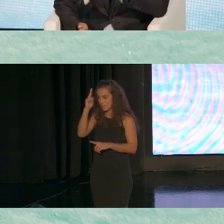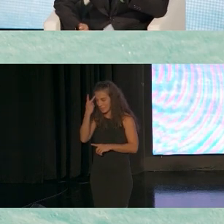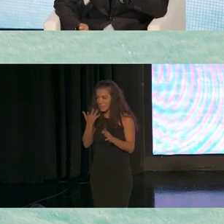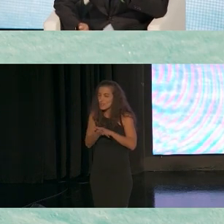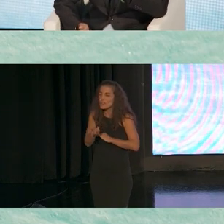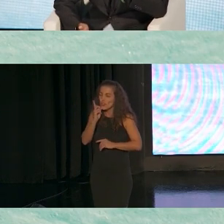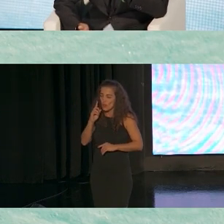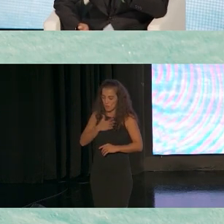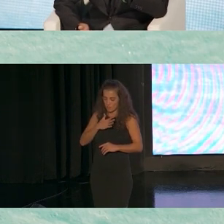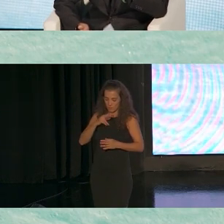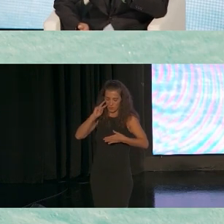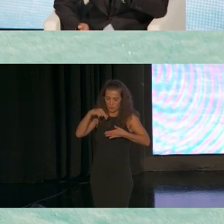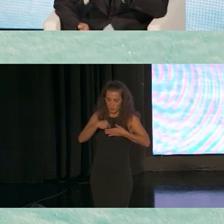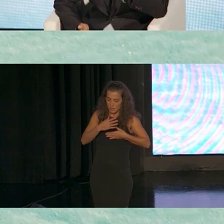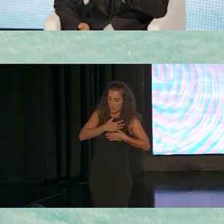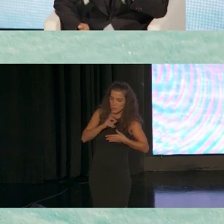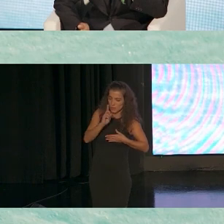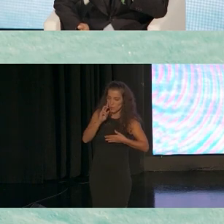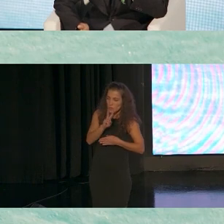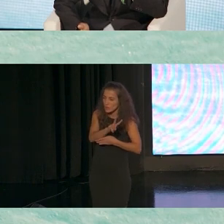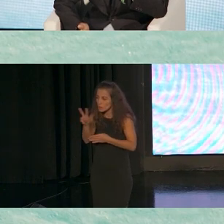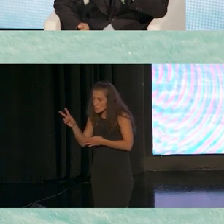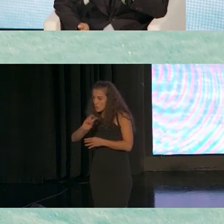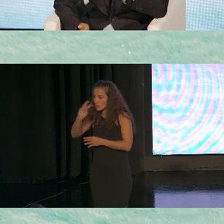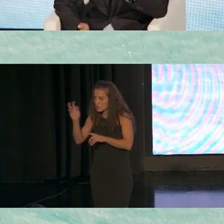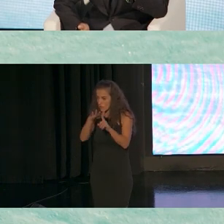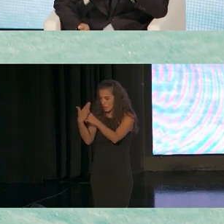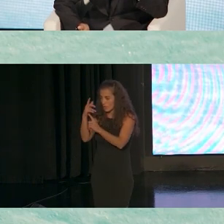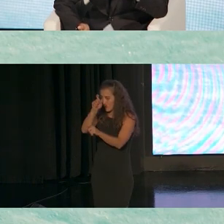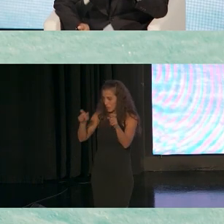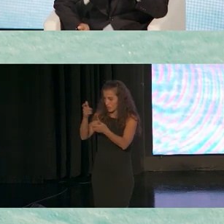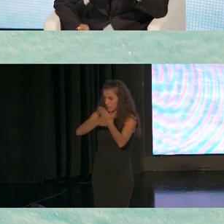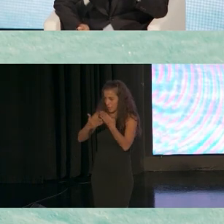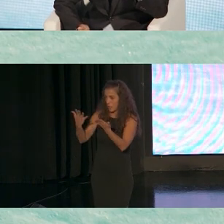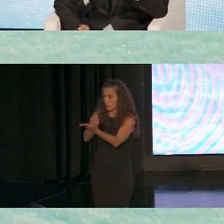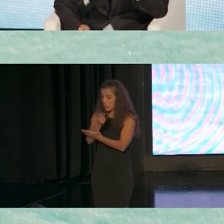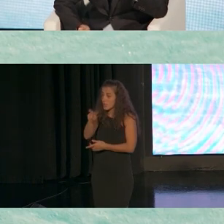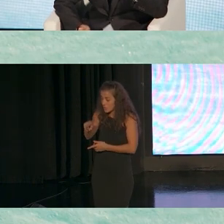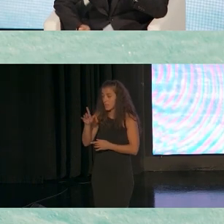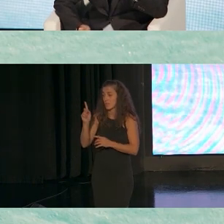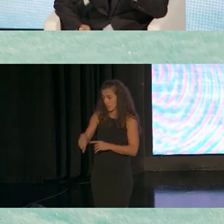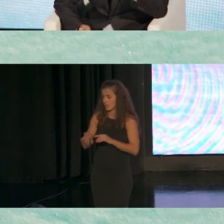caso sino a todas las personas con discapacidad eso también se